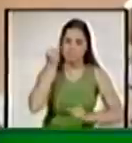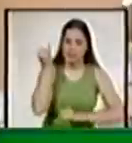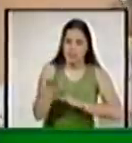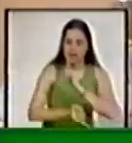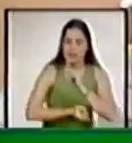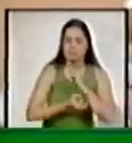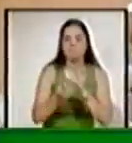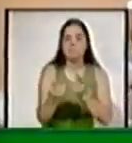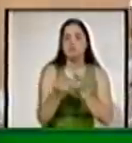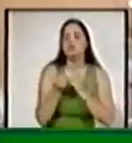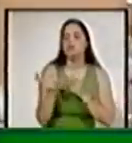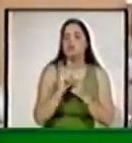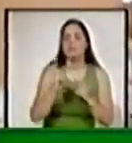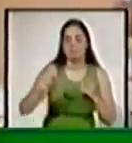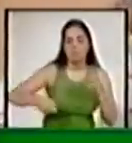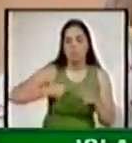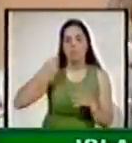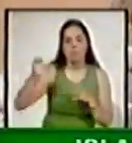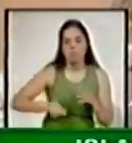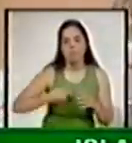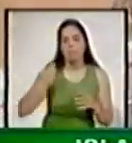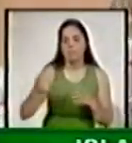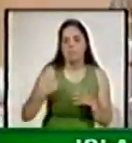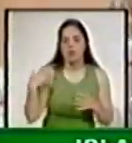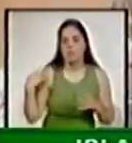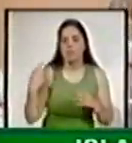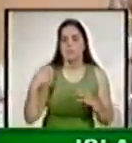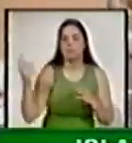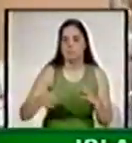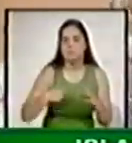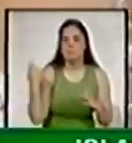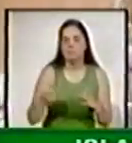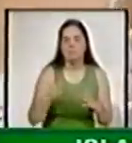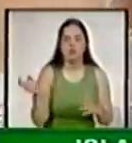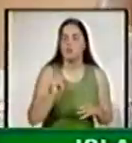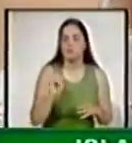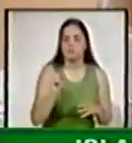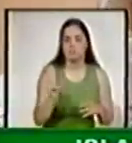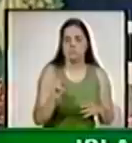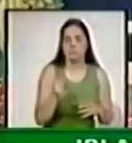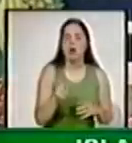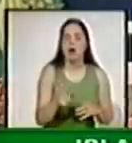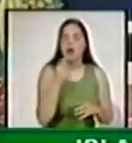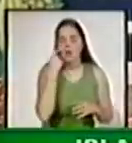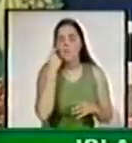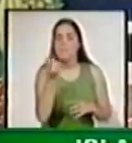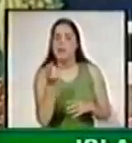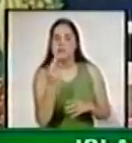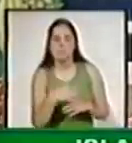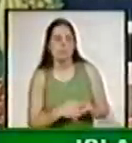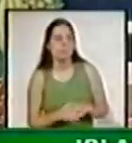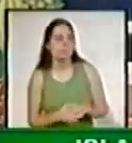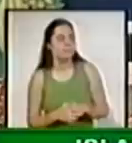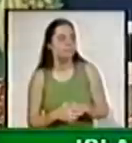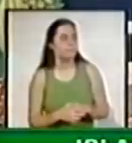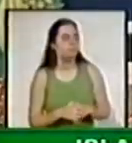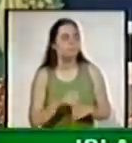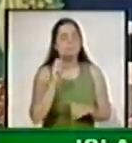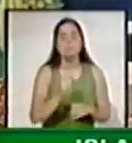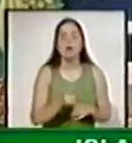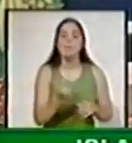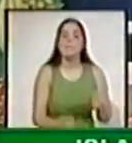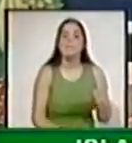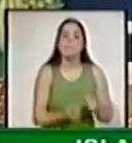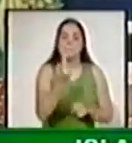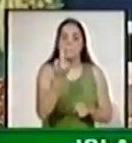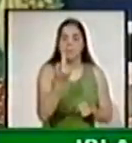no es necesario mover todo el brazo para poder hacerlo, ¿no? Ahora vas a ver. Entonces, vamos a colocar